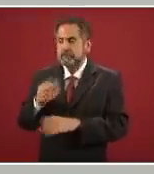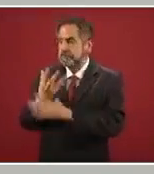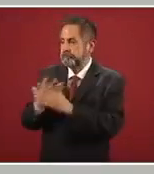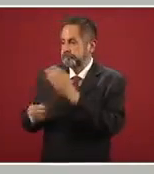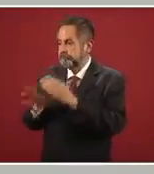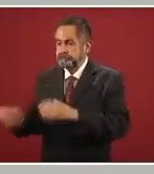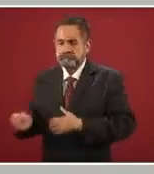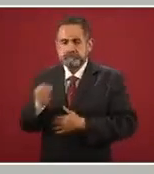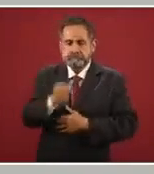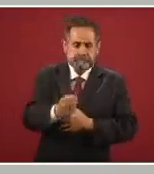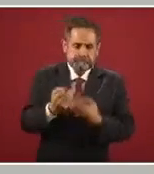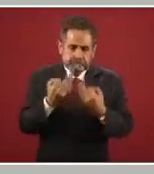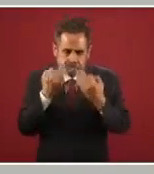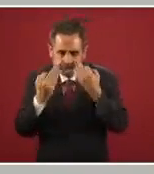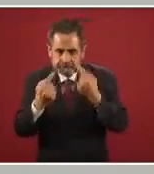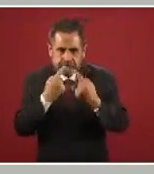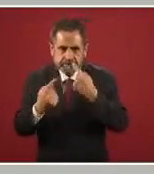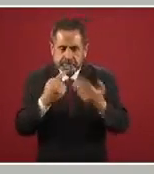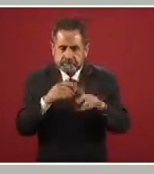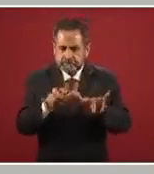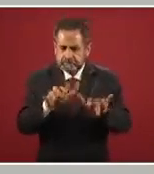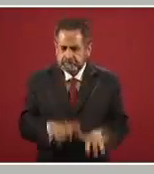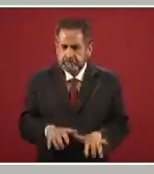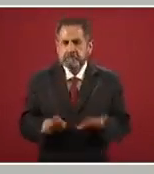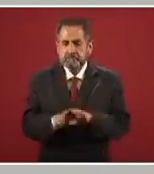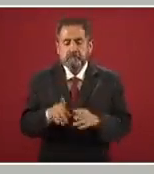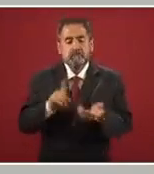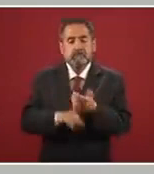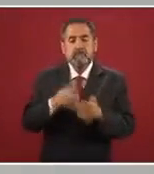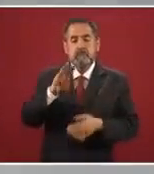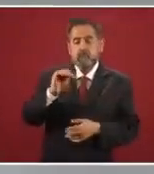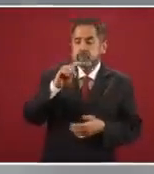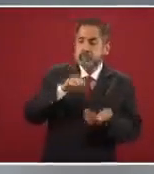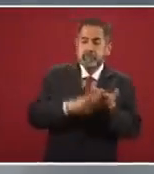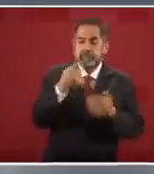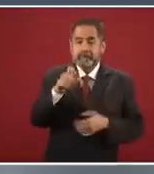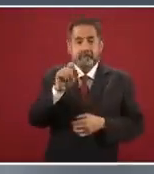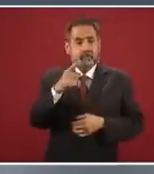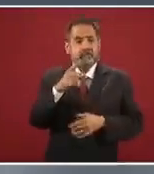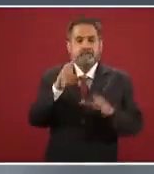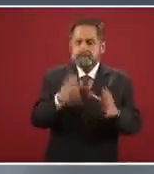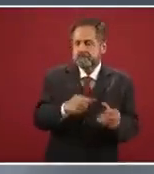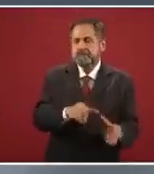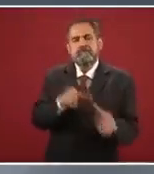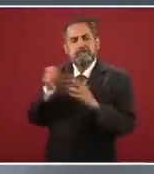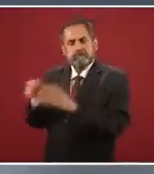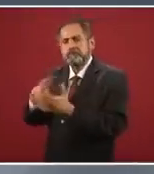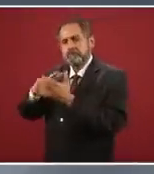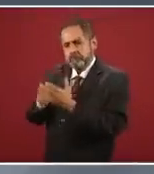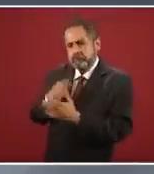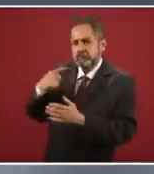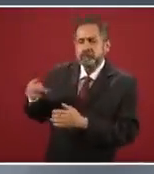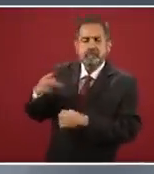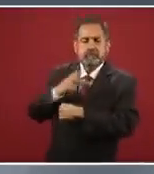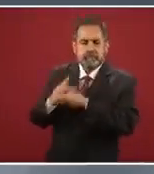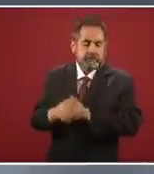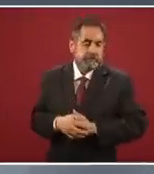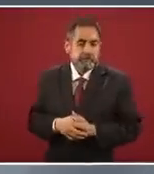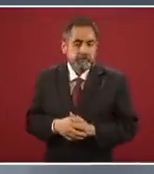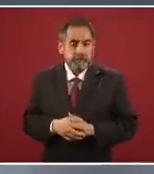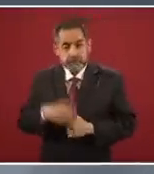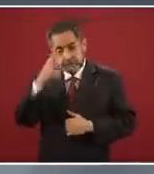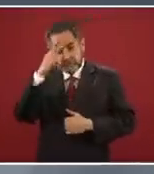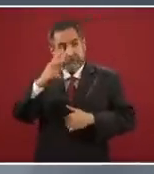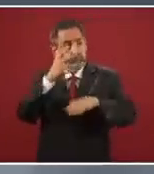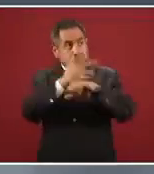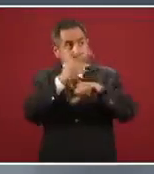ante el INM y 9.121 las personas retornadas a su país de origen. En cuanto a los mexicanos que han sido repatriados desde Estados